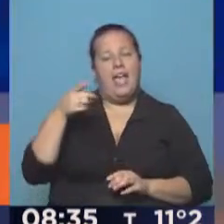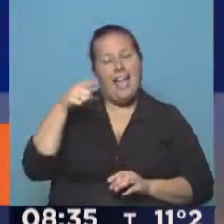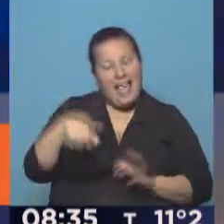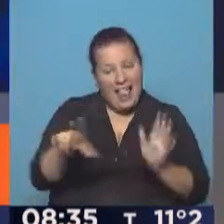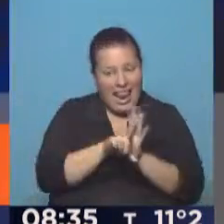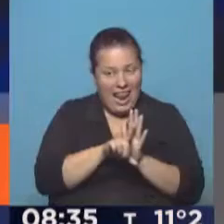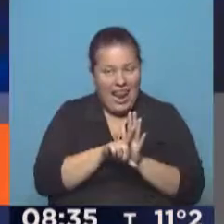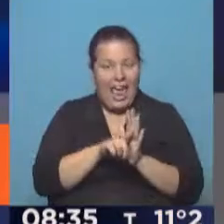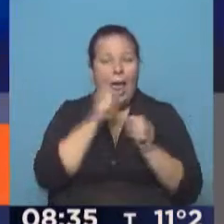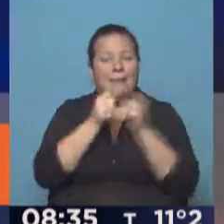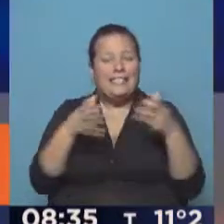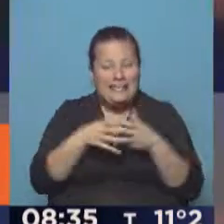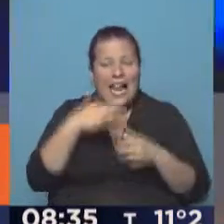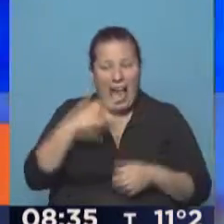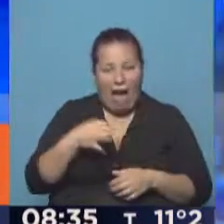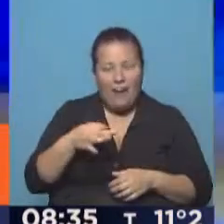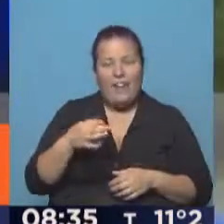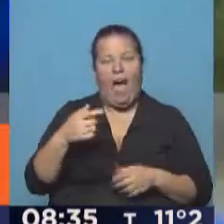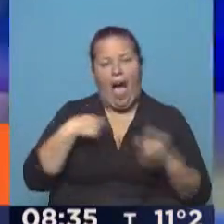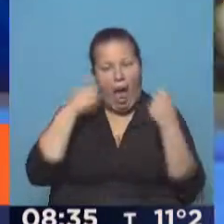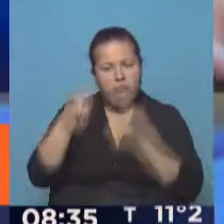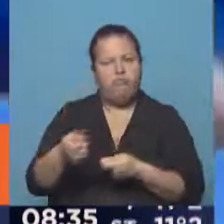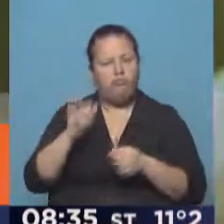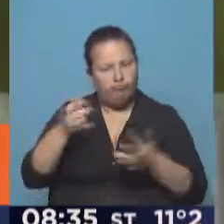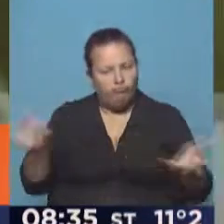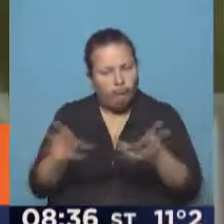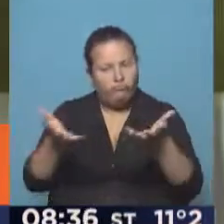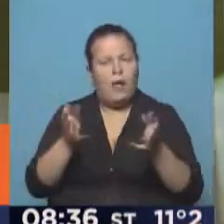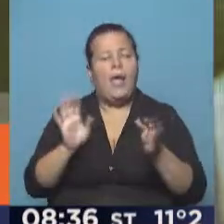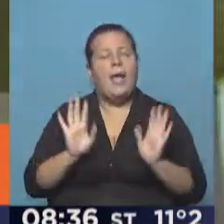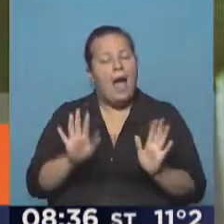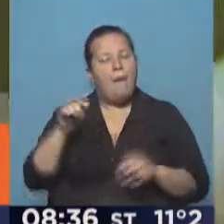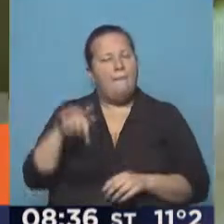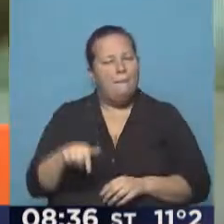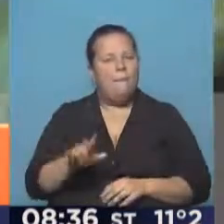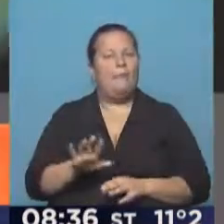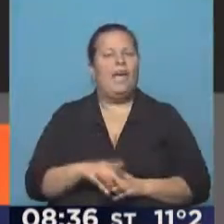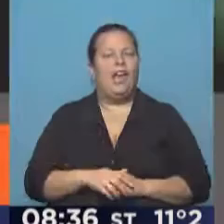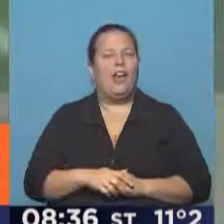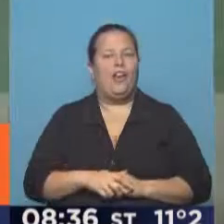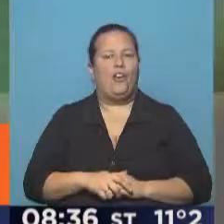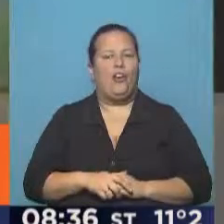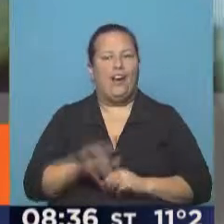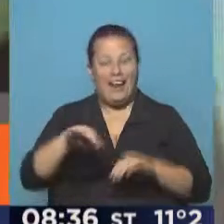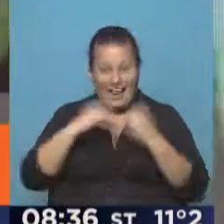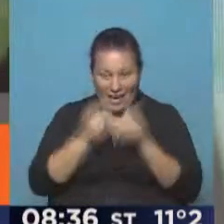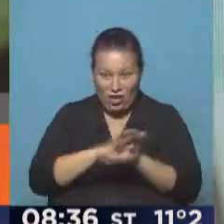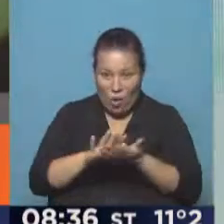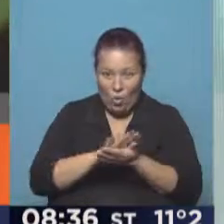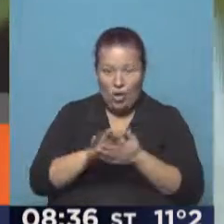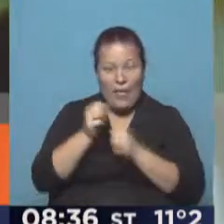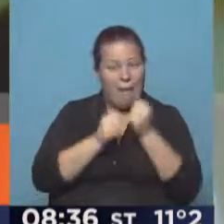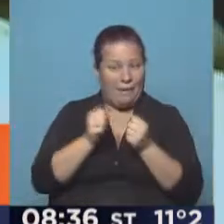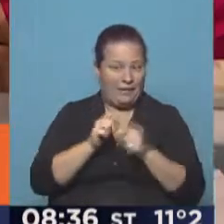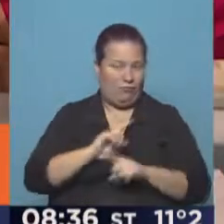Esta ley de pymes, la verdad que nosotros la abrazamos, la aplaudimos y la empujamos. Ahora, ¿con esto solucionamos los problemas de las